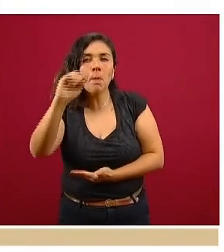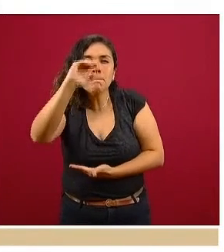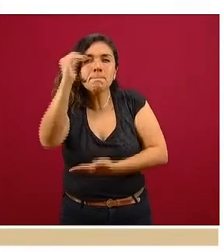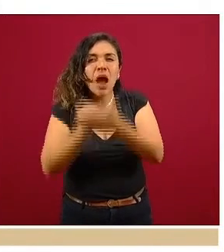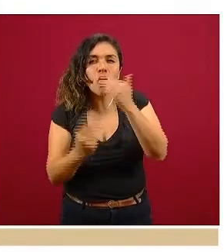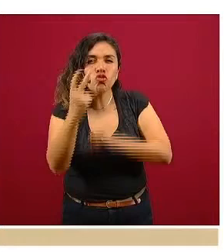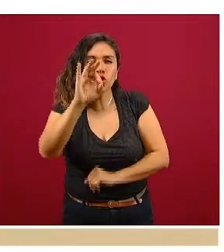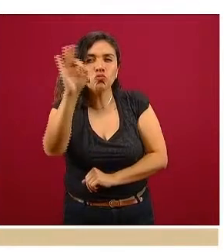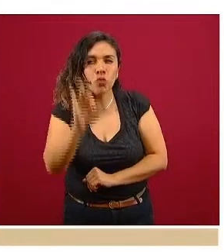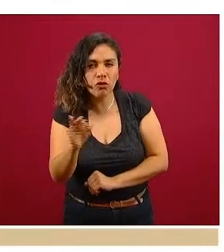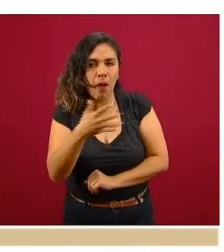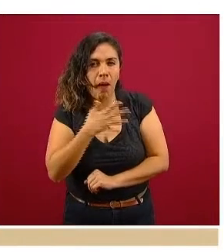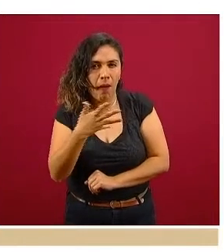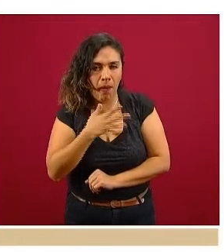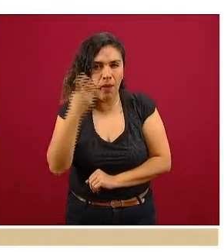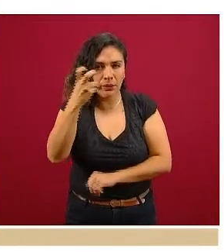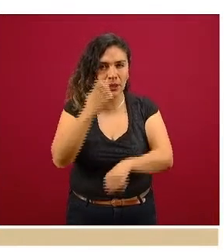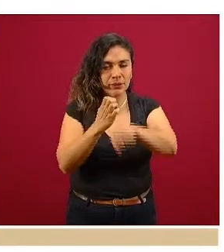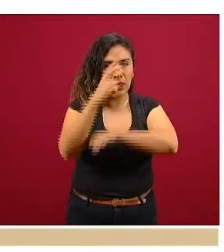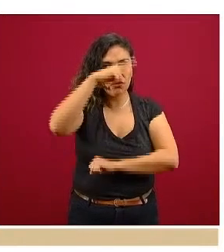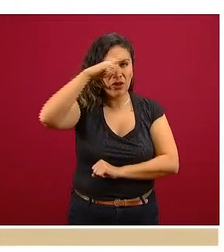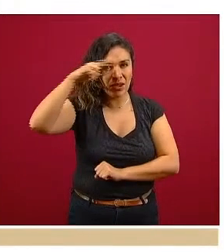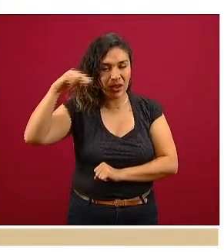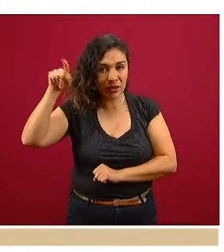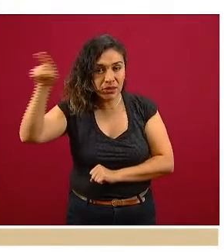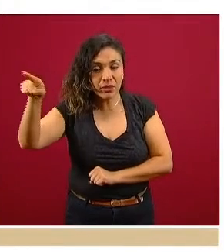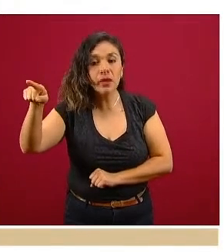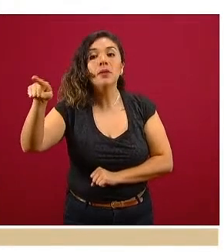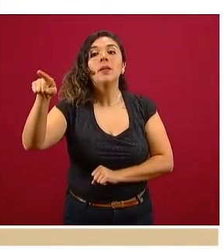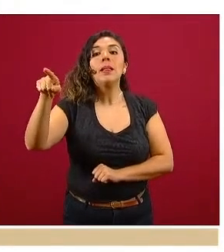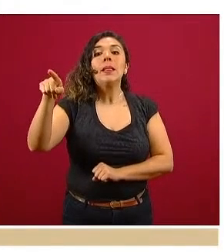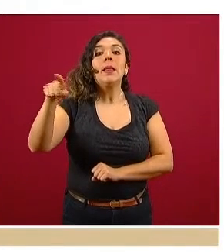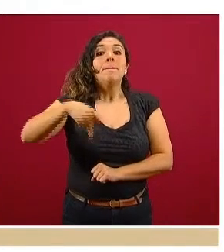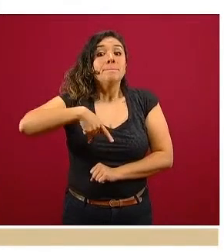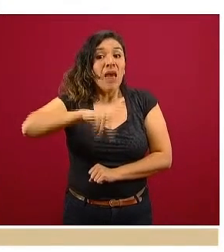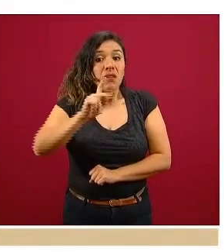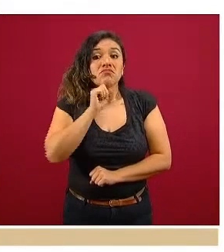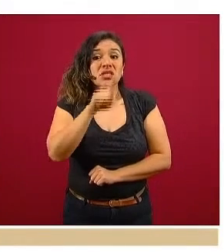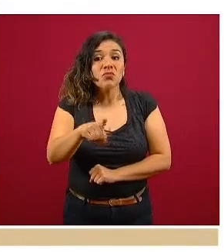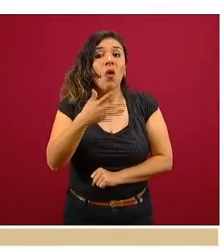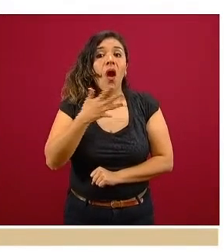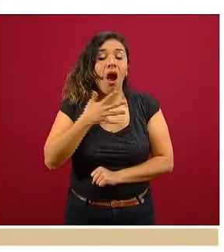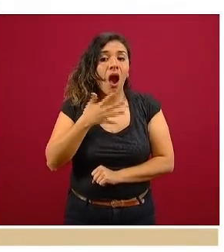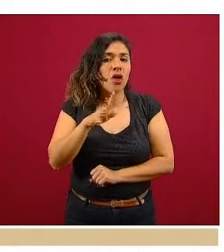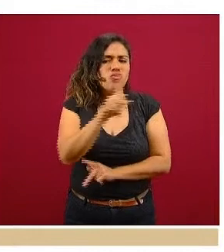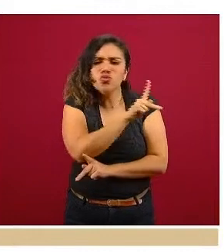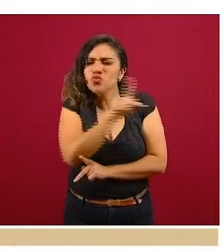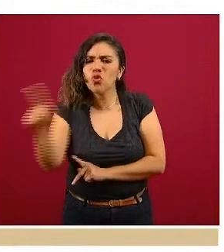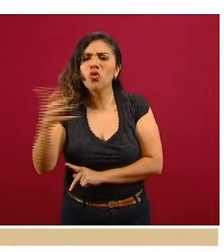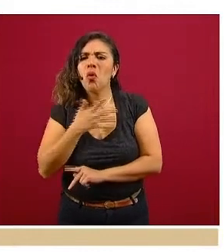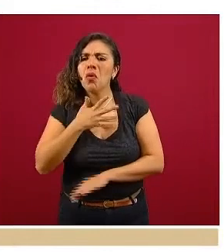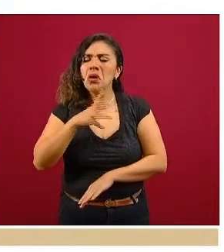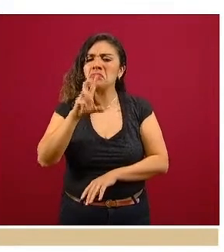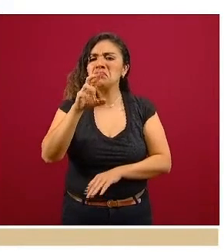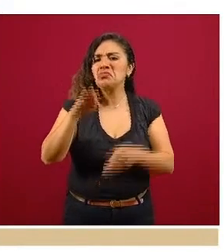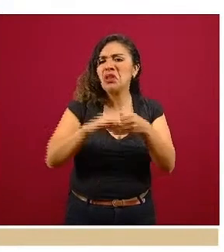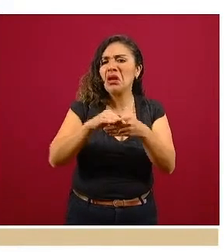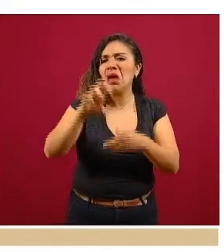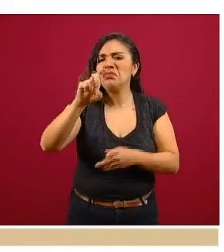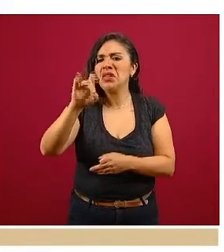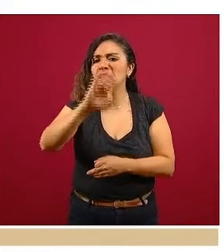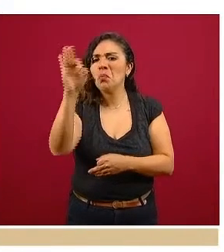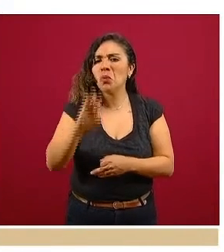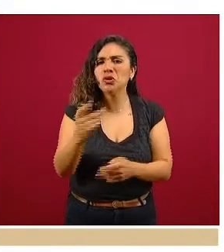reducción de 2% para esta entidad federativa, pero junto con ella todas tienen más de un 30%